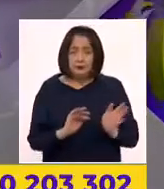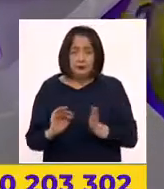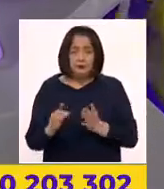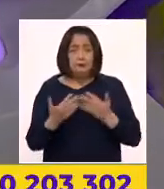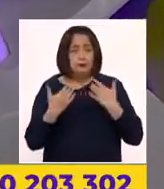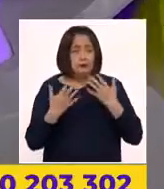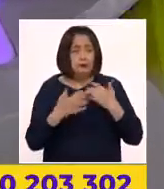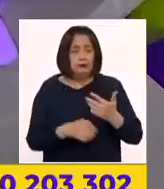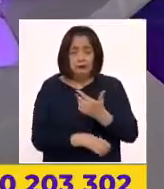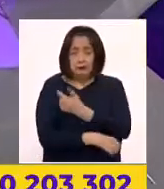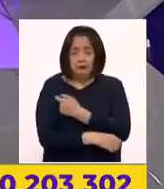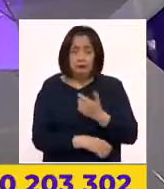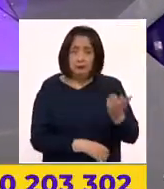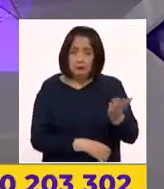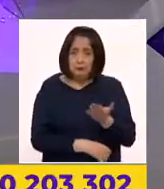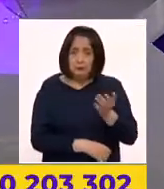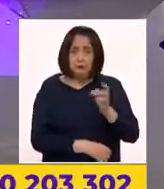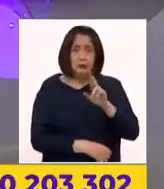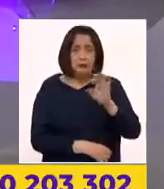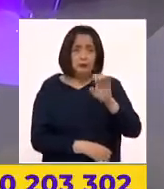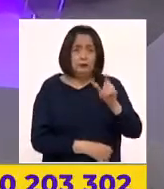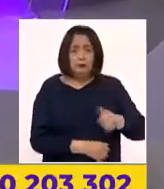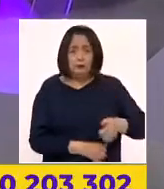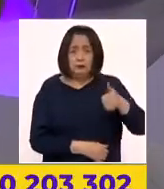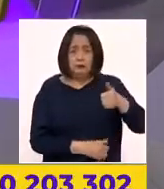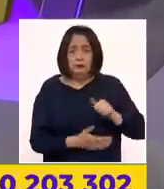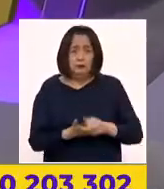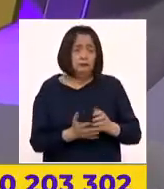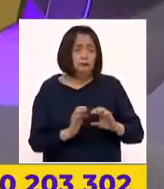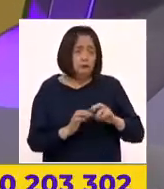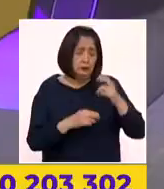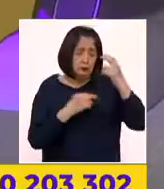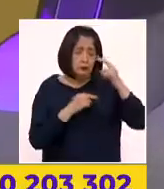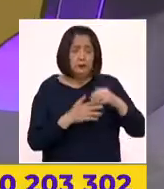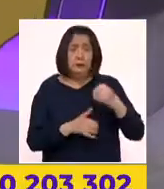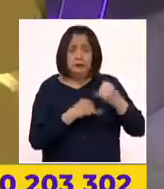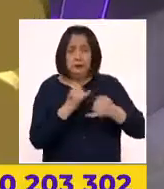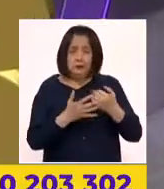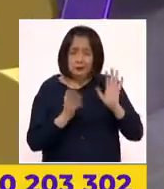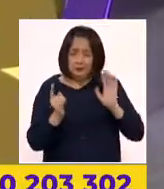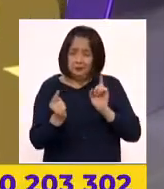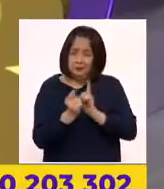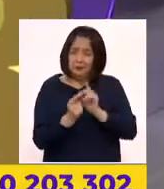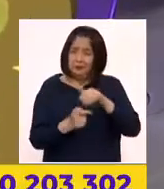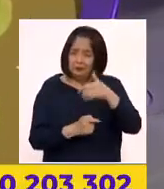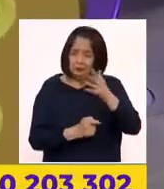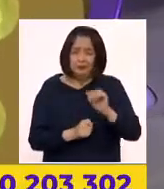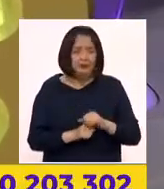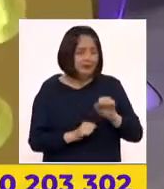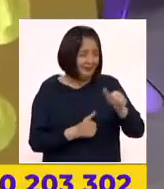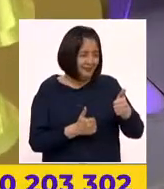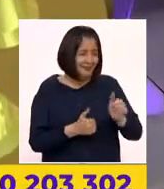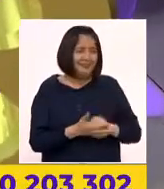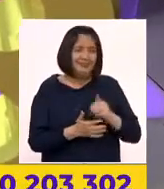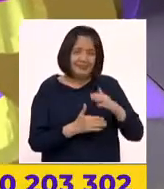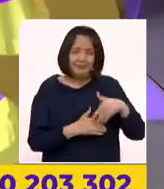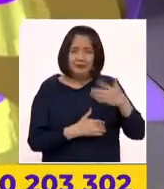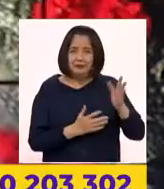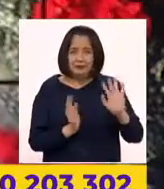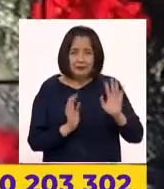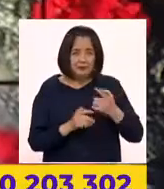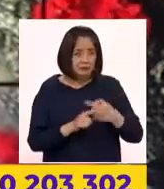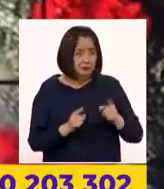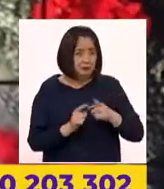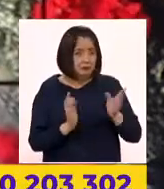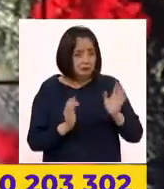Vamos a hablar de la vacunación, dando la bienvenida a Rolando Escaró, jefe de la sección internacional. Nos vemos después de un tiempo, Rolando. ¿Cómo estás? Así es, Fátima, después de un tiempo, pero